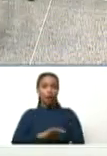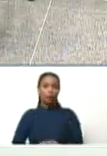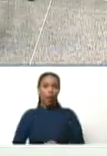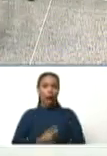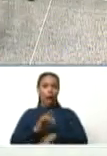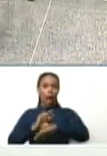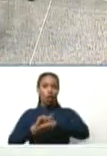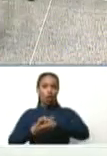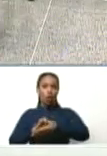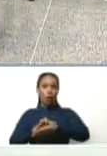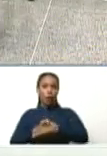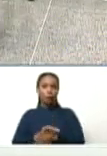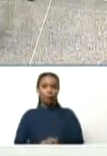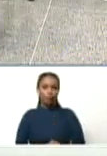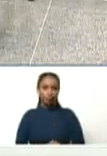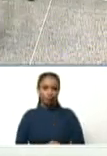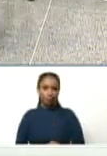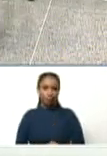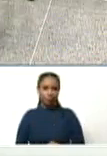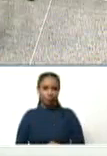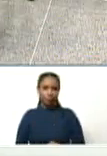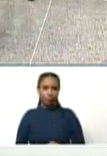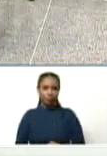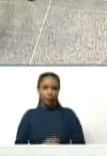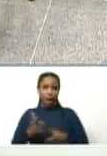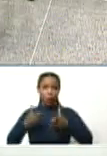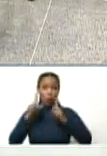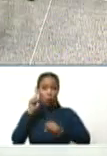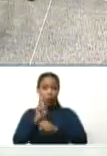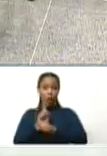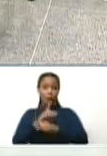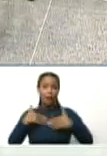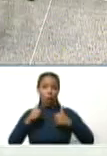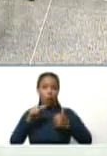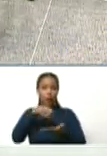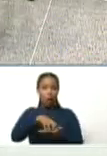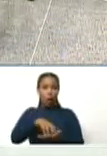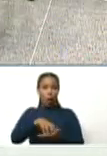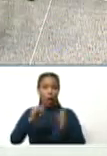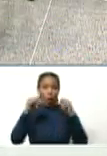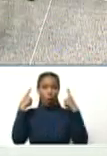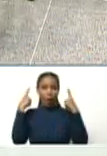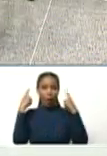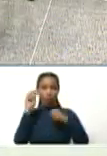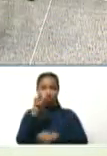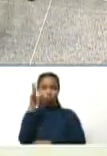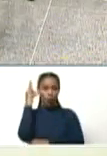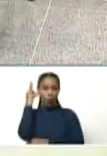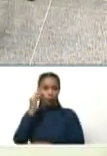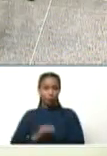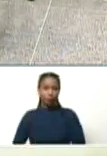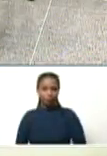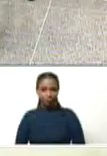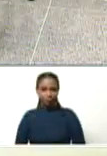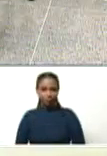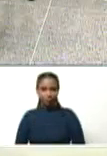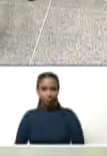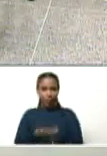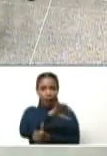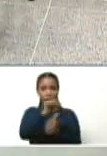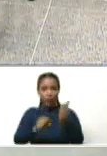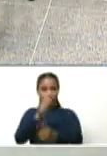doctora Nelaré Bermúdez, autoridad única de salud en el estado de La Guaira, dos mujeres. El